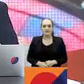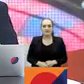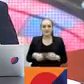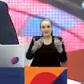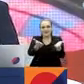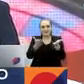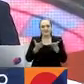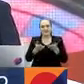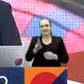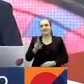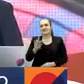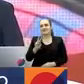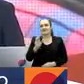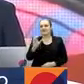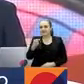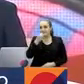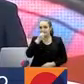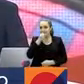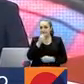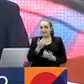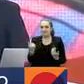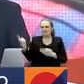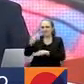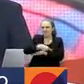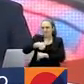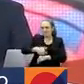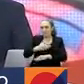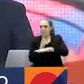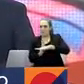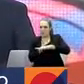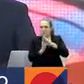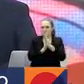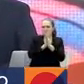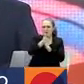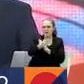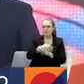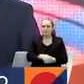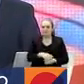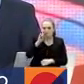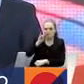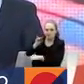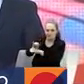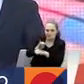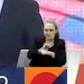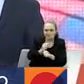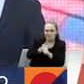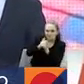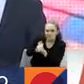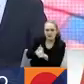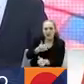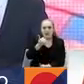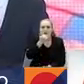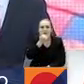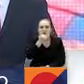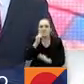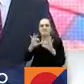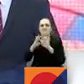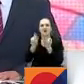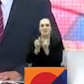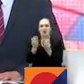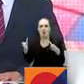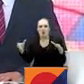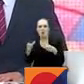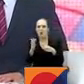Bienvenidos a RTVC Noticias, emisión del mediodía. Le hacemos seguimiento a la situación de las 200 familias en Vera que desde anoche se tomaron el